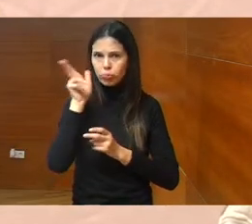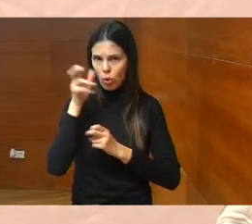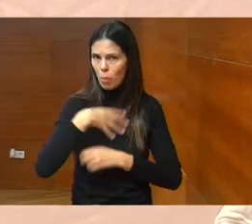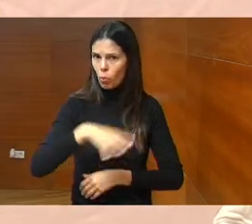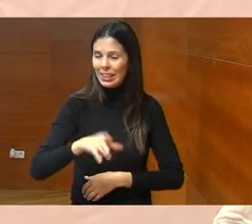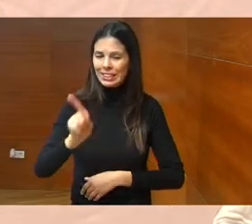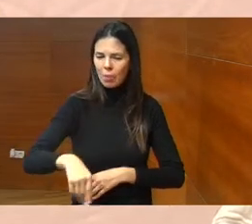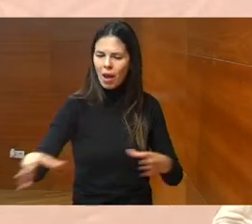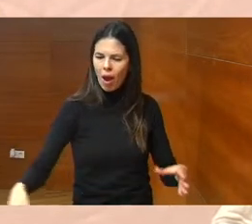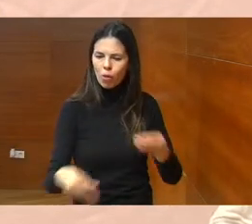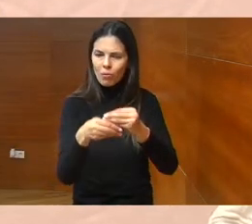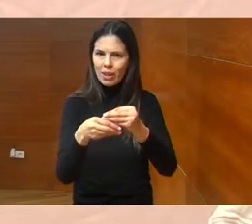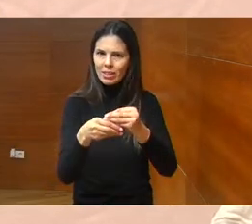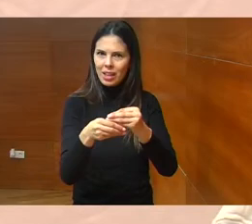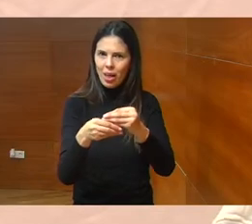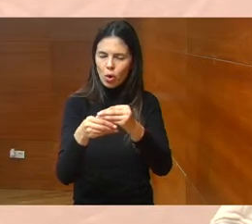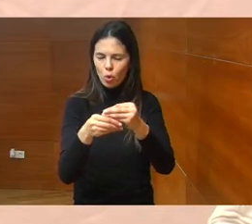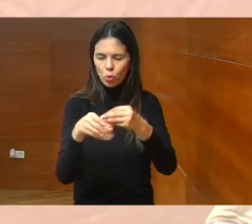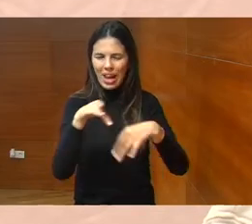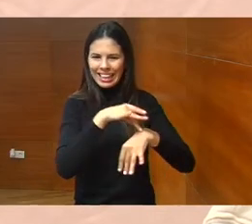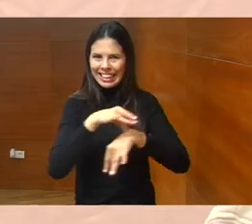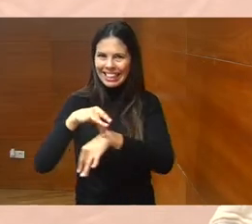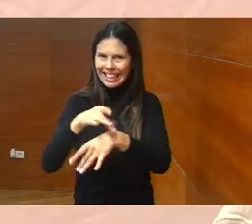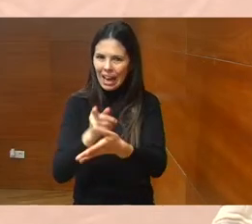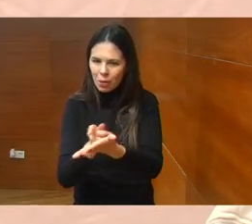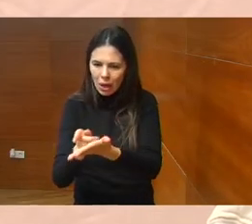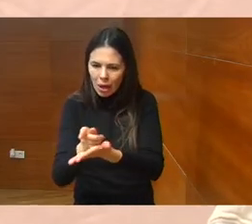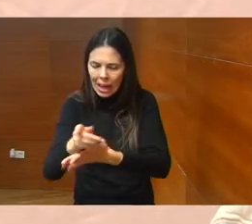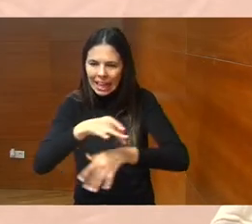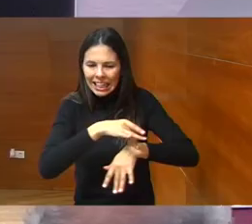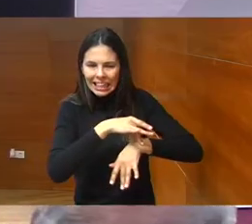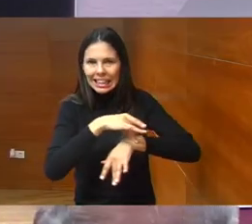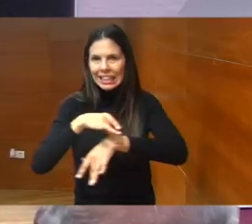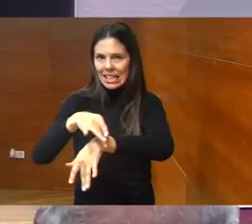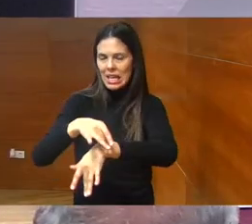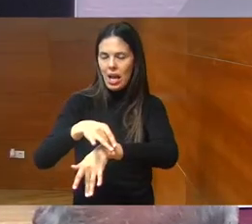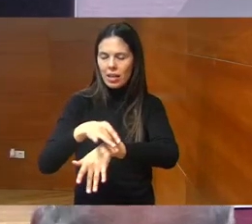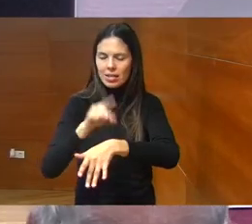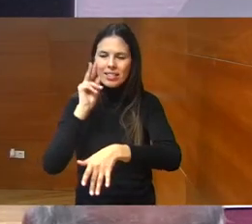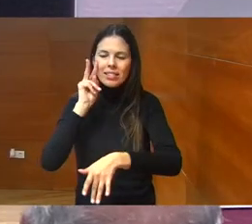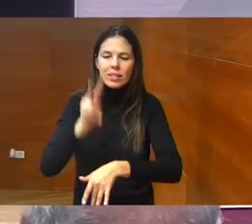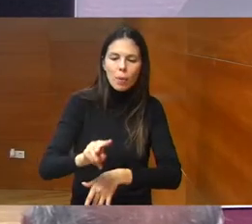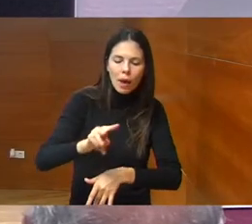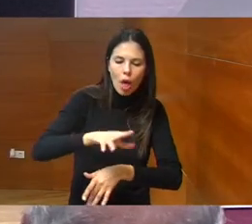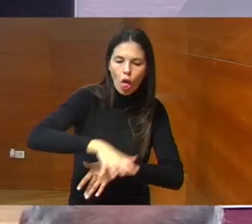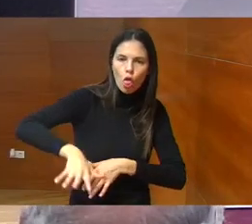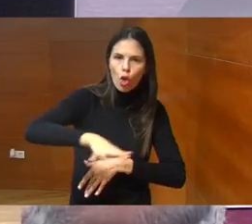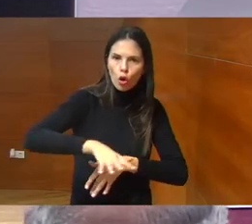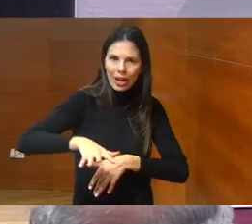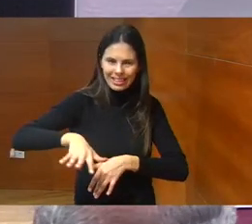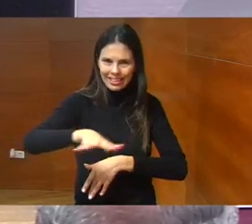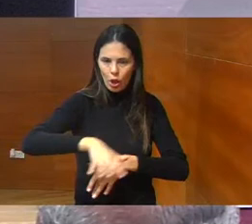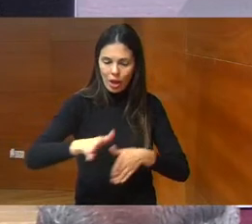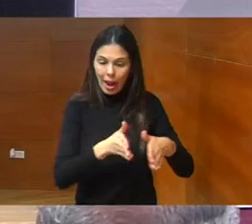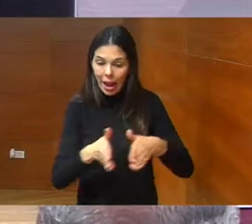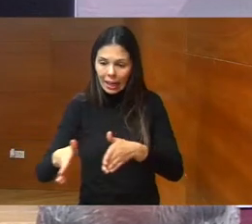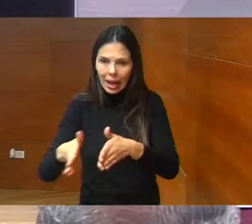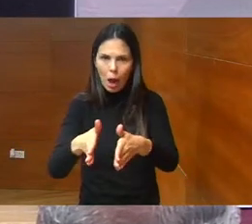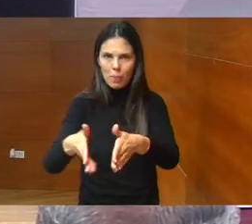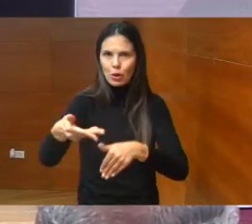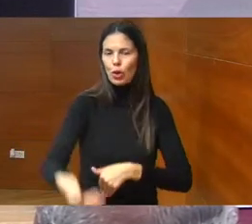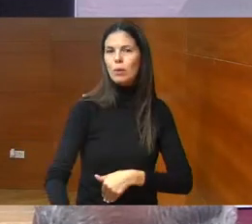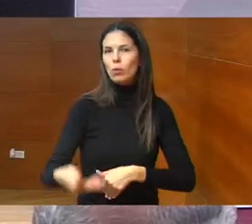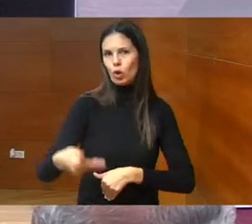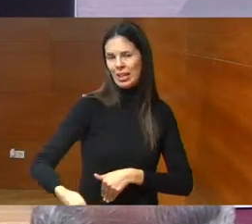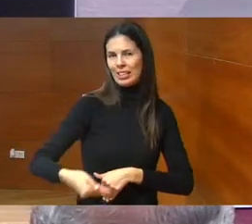dun roteiro autoguiado con algunos puntos de la trayectoria vital de Lisa